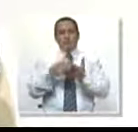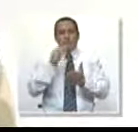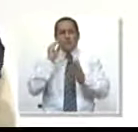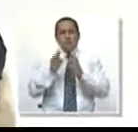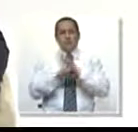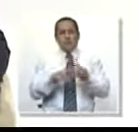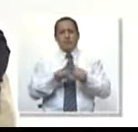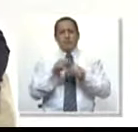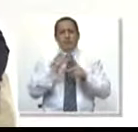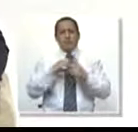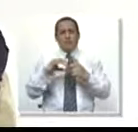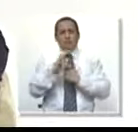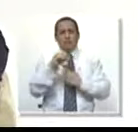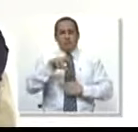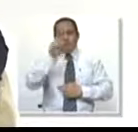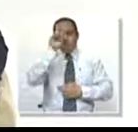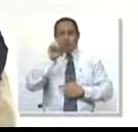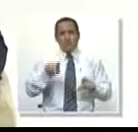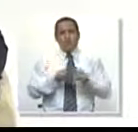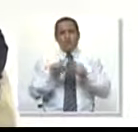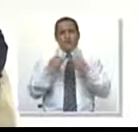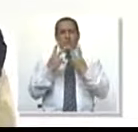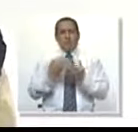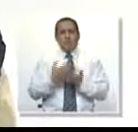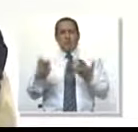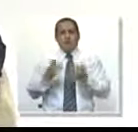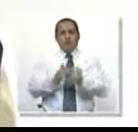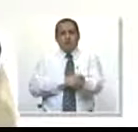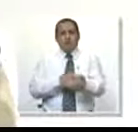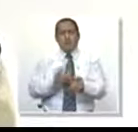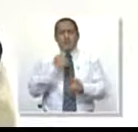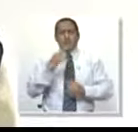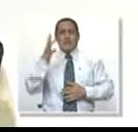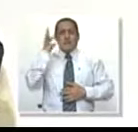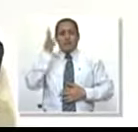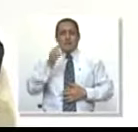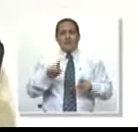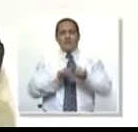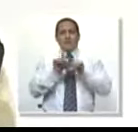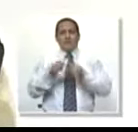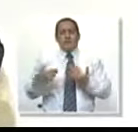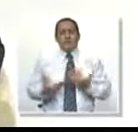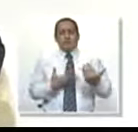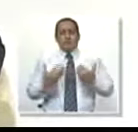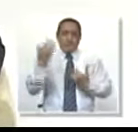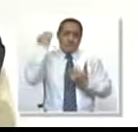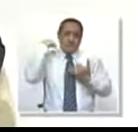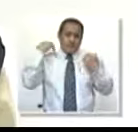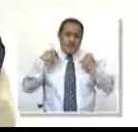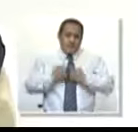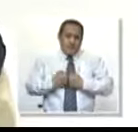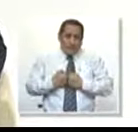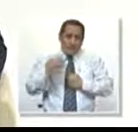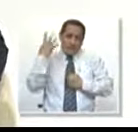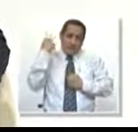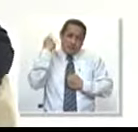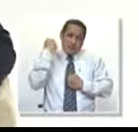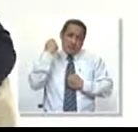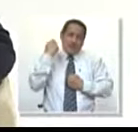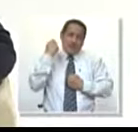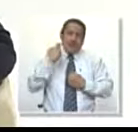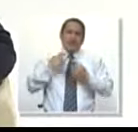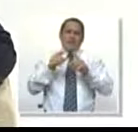miramos por ejemplo la cultura andina vemos que la cosa tradicional Es que la mujer andina lleva su niño en la espalda No es cierto qué